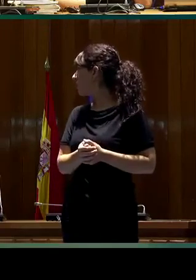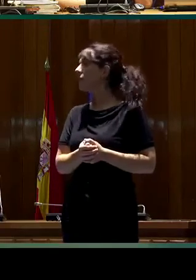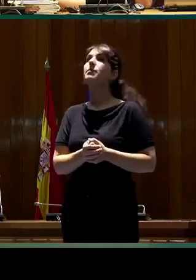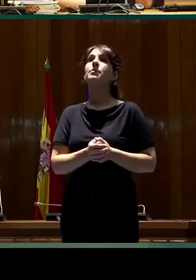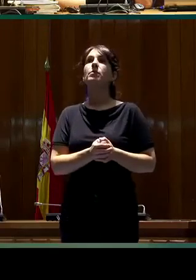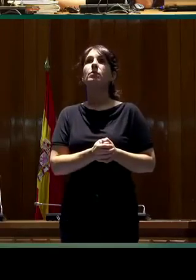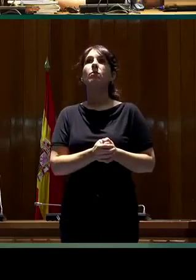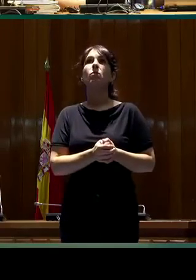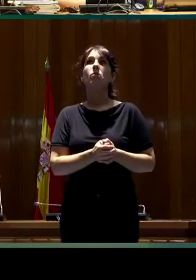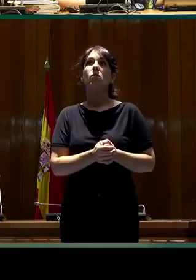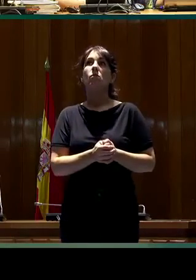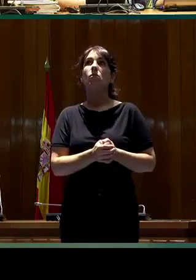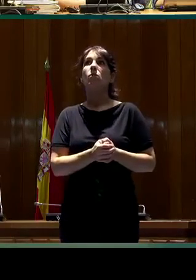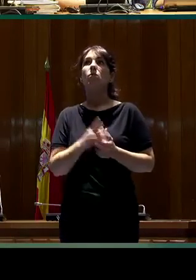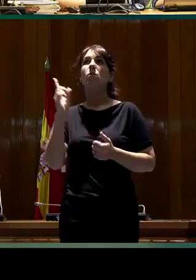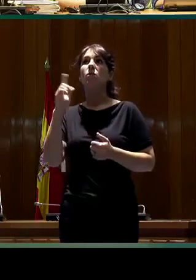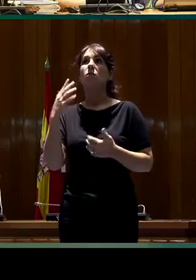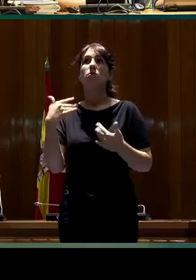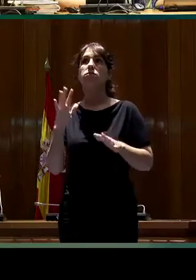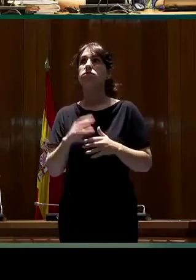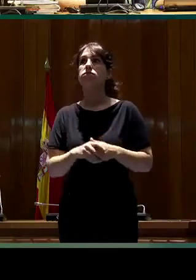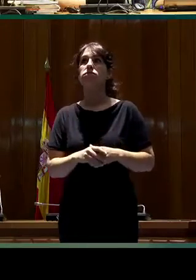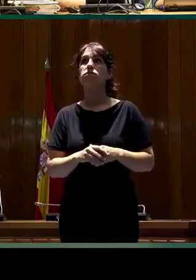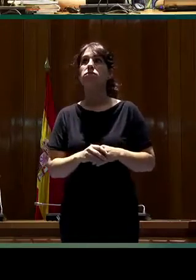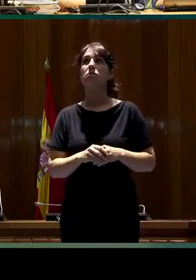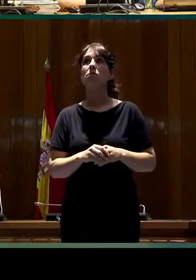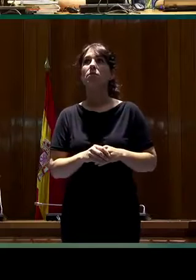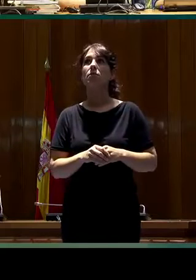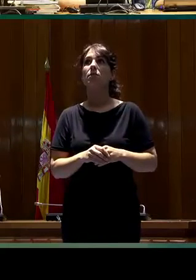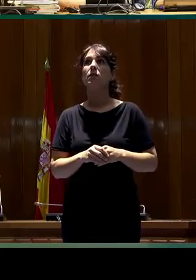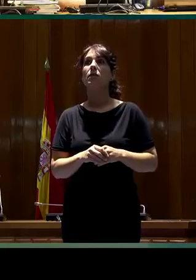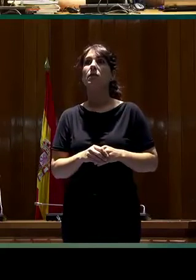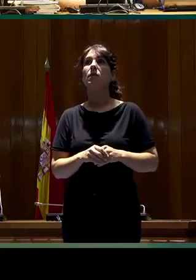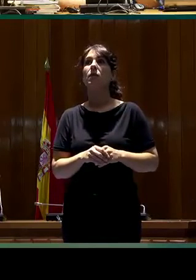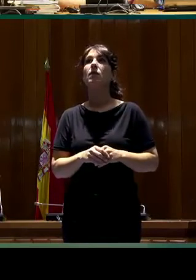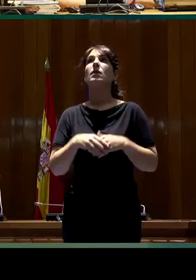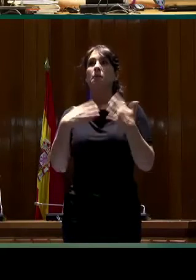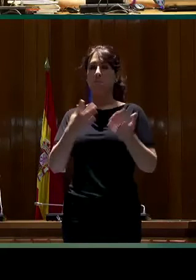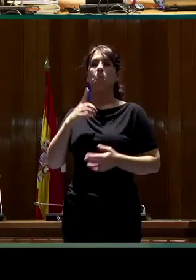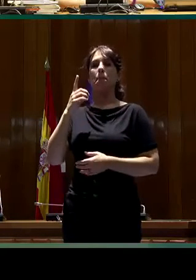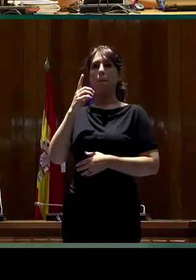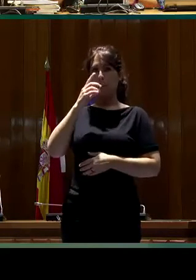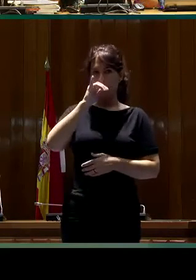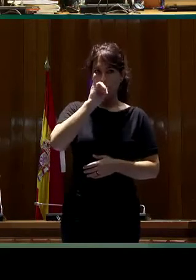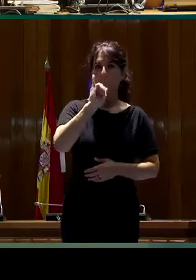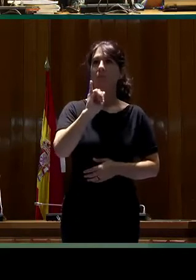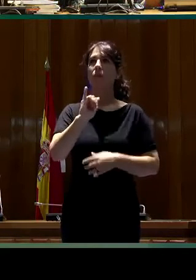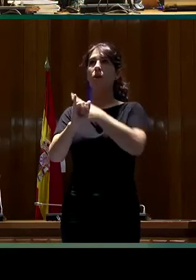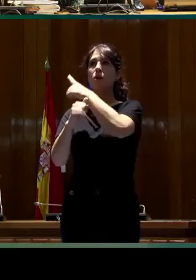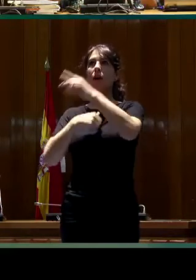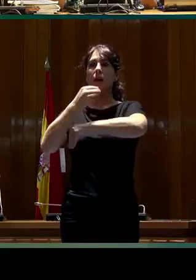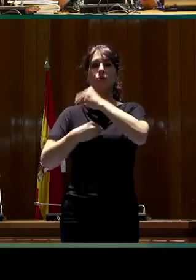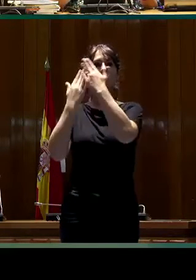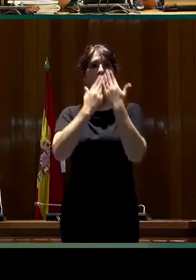hablar. Y eso lo voy a pasar, que si no, no me da tiempo. Vale. Os quiero comentar, eso sí, yo estuve haciendo un